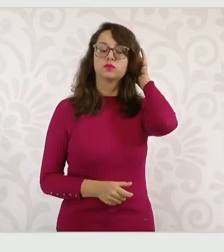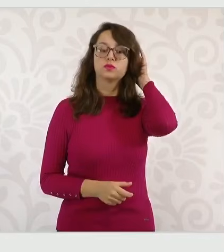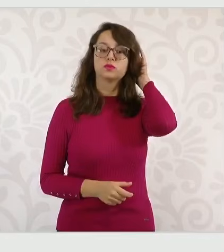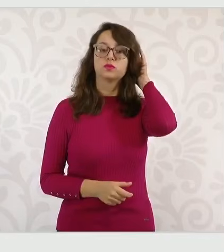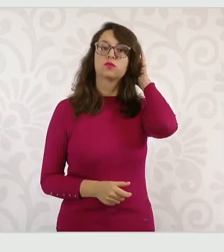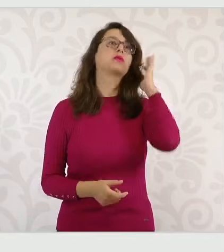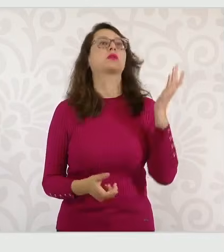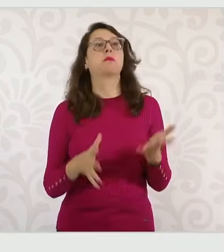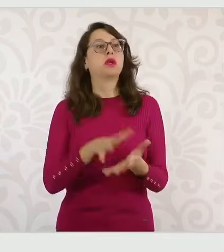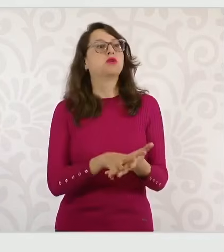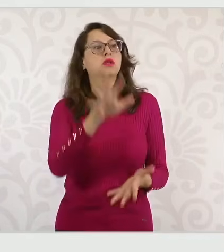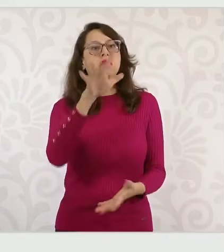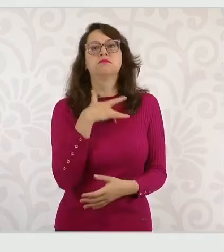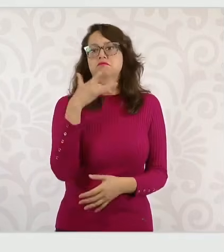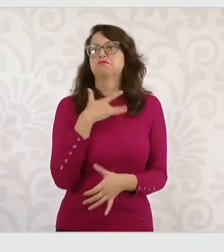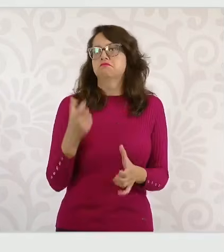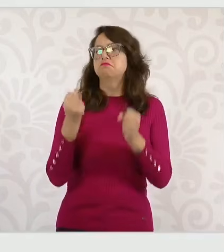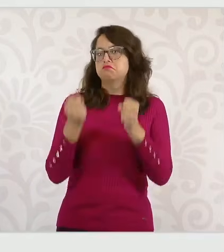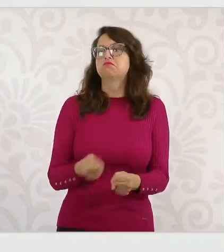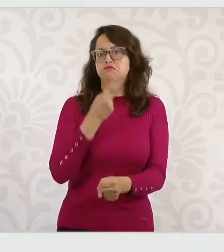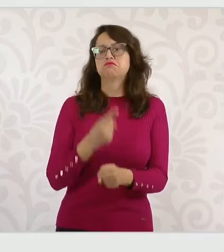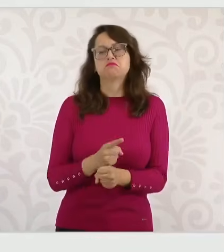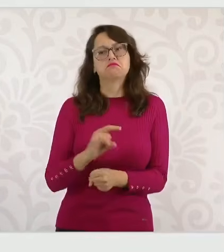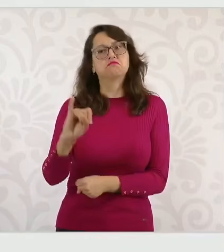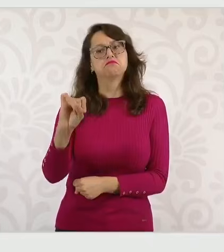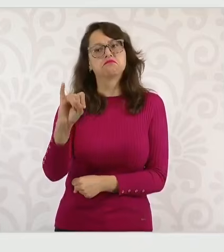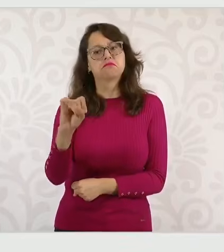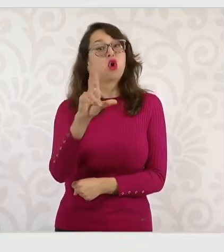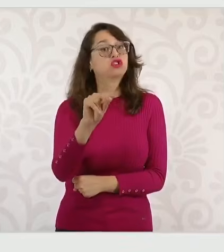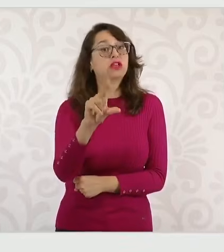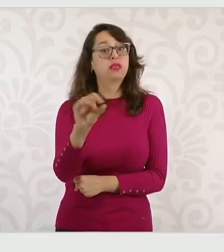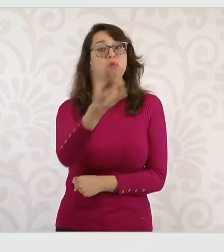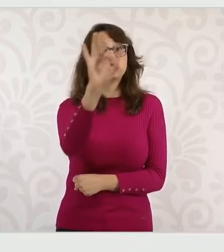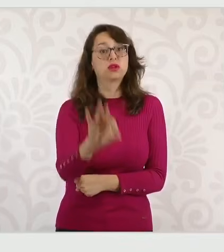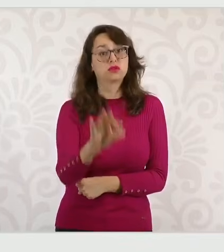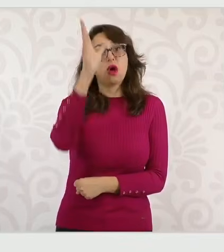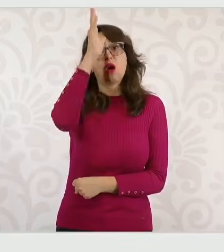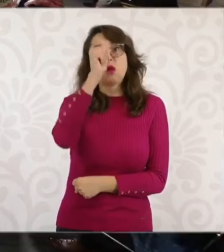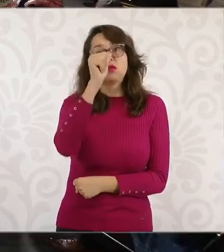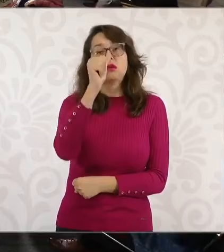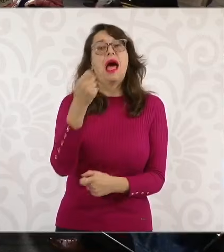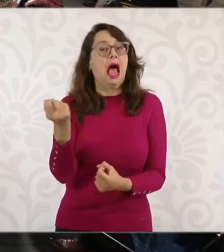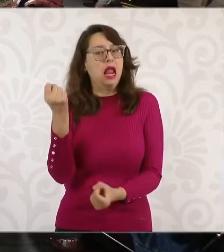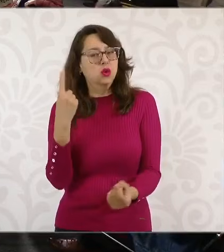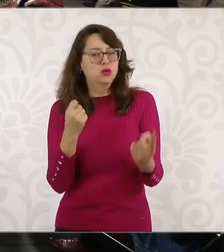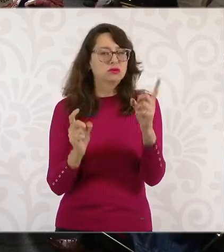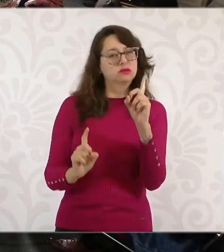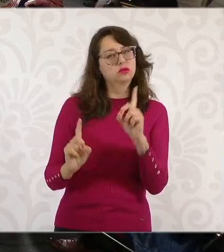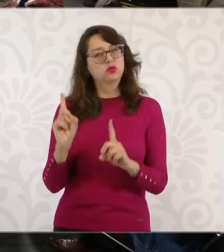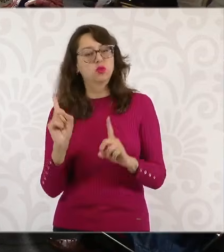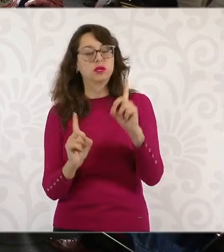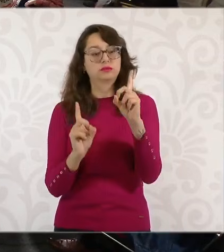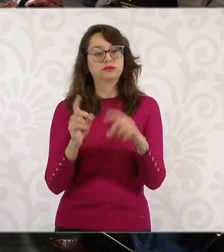seguridad, hay otros que tienen sus dudas, pero el 80% de la gente está de acuerdo. ¿Su aprobación se ha